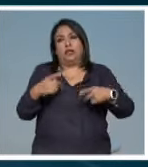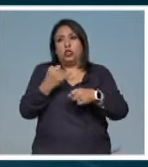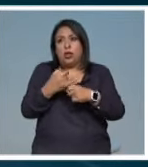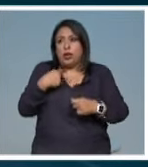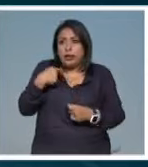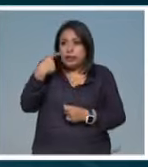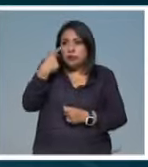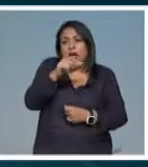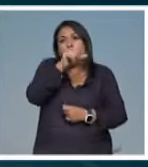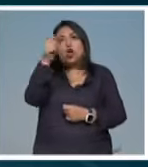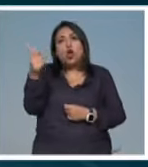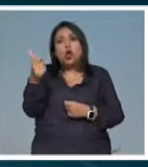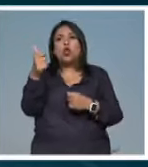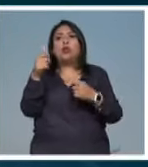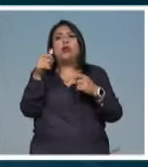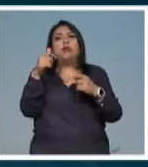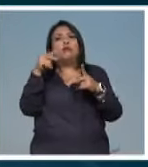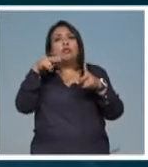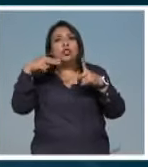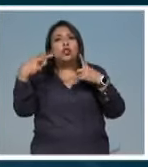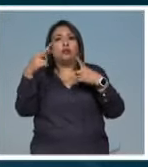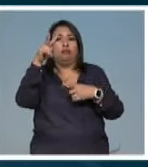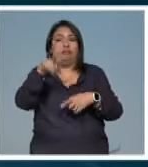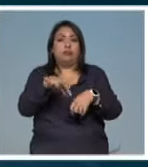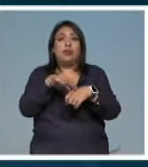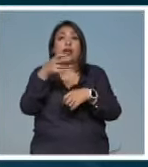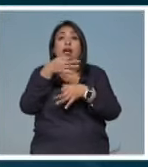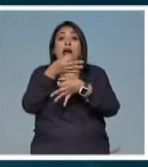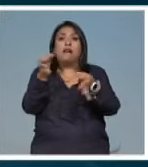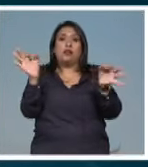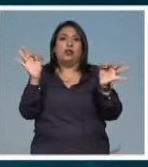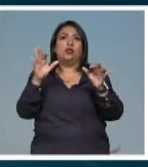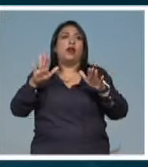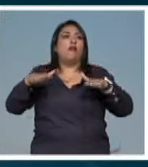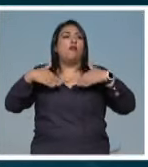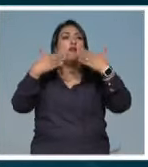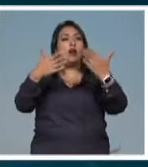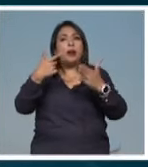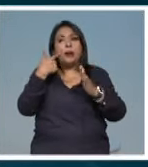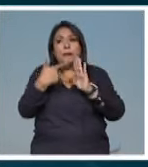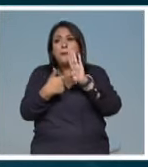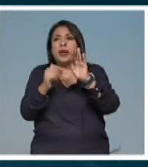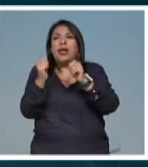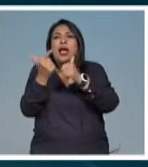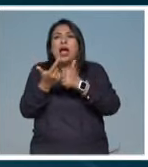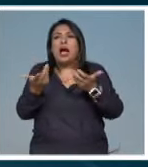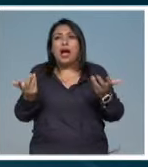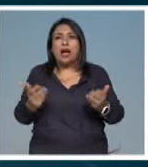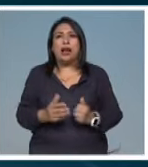vean otros planos de la realidad. Son señales que vienen de fuera para revelarnos algo, ¿no?